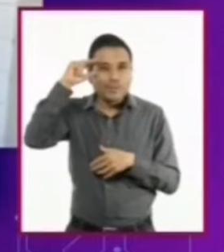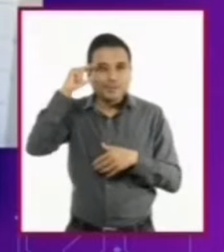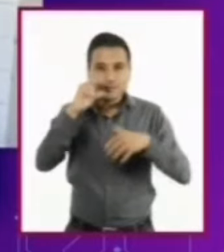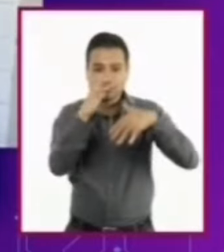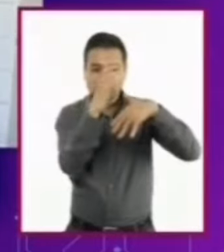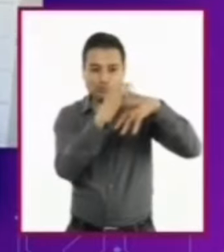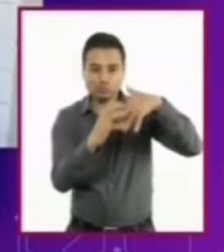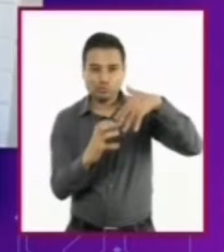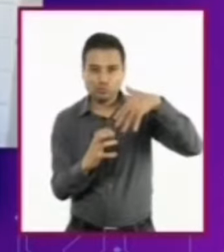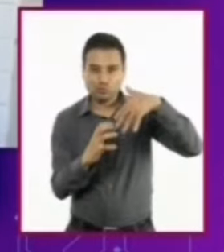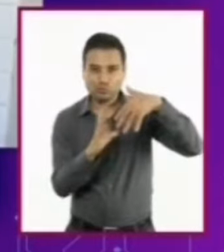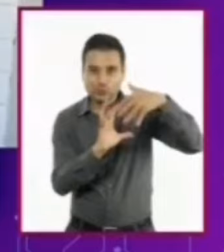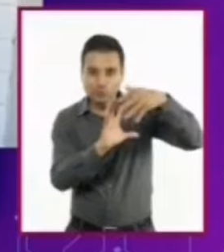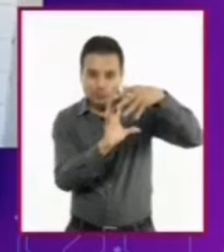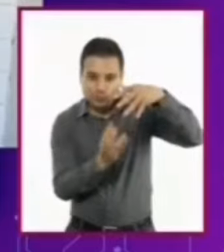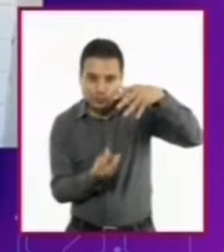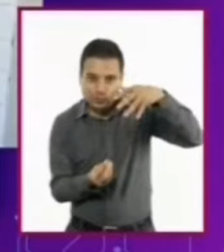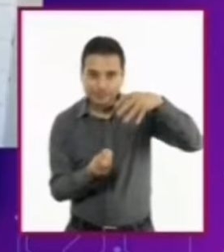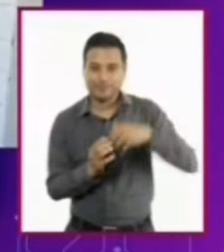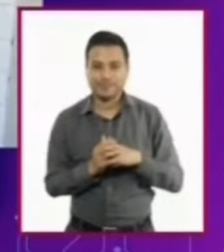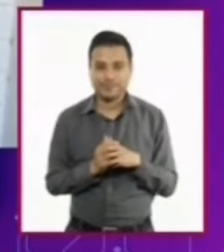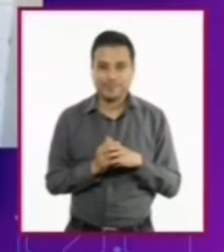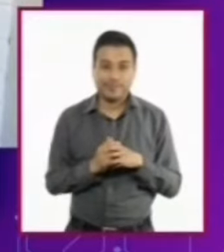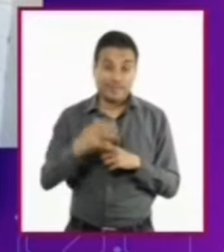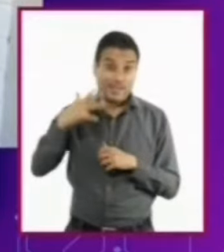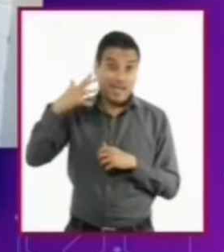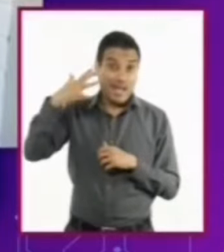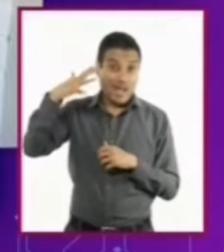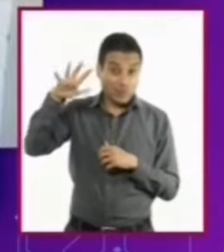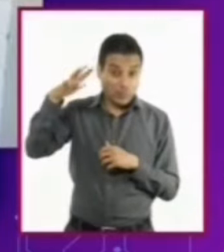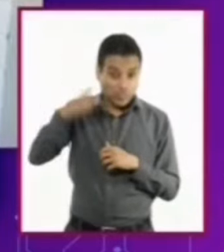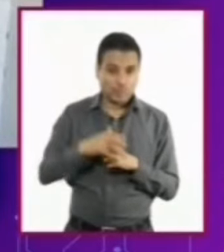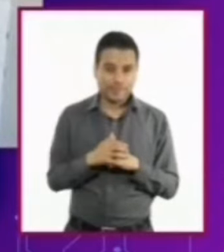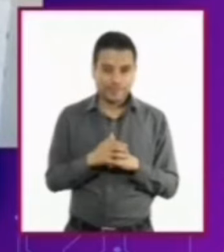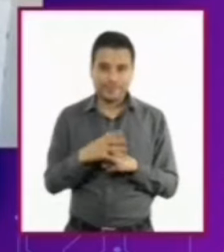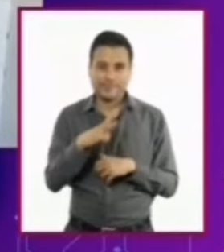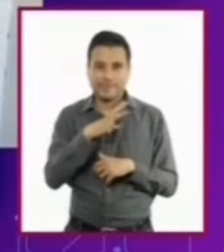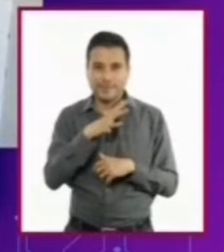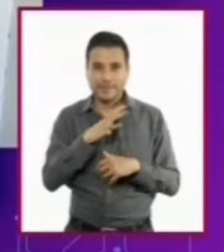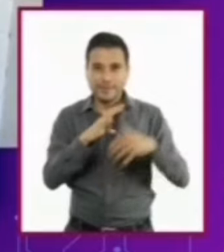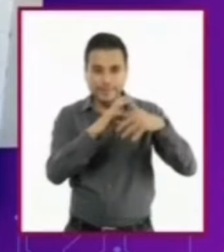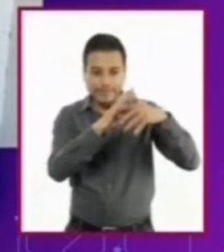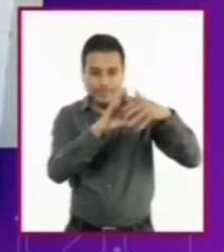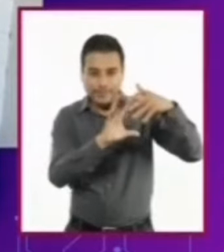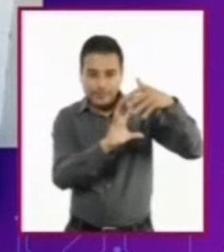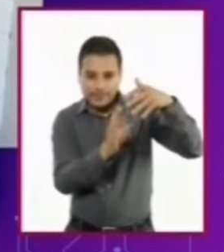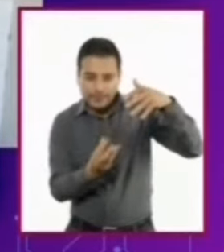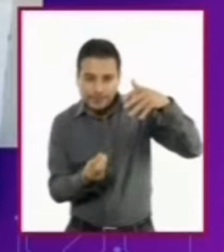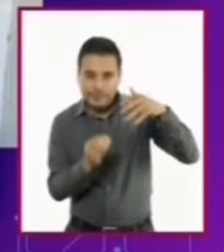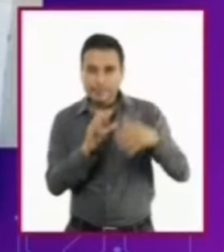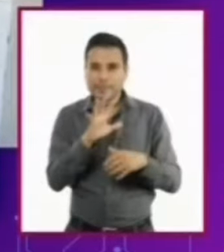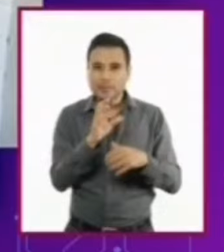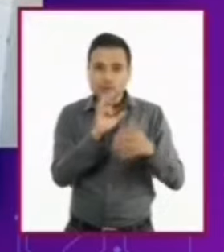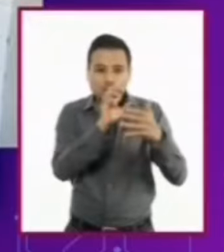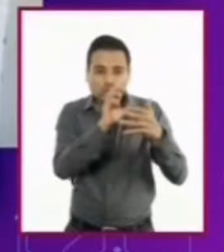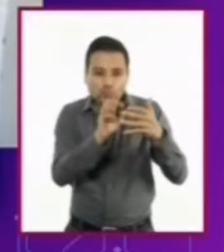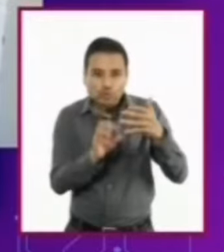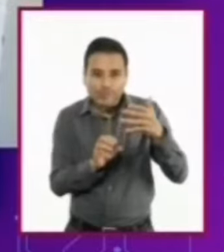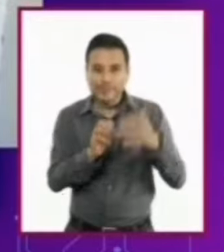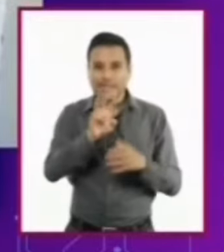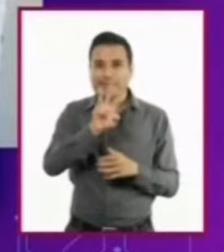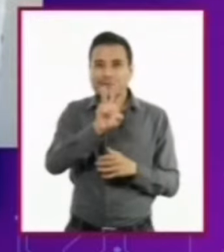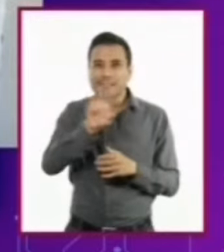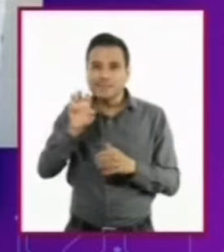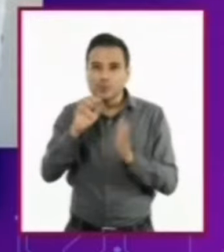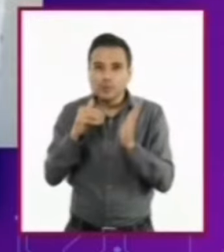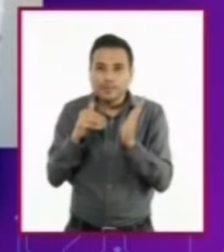un adulto promedio, los dos pulmones combinados tienen aproximadamente 300 millones de alvéolos, que están revestidos de una